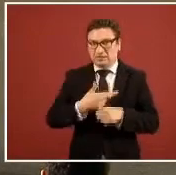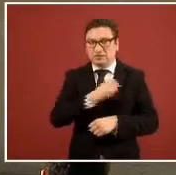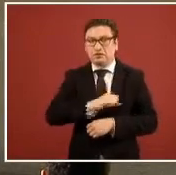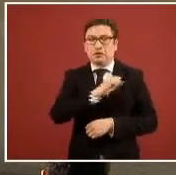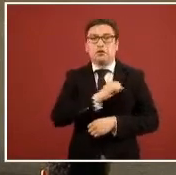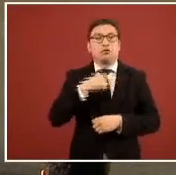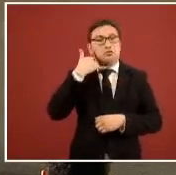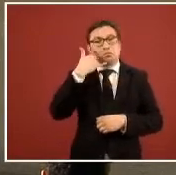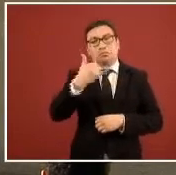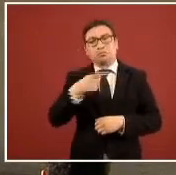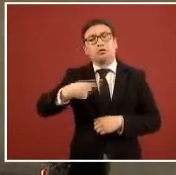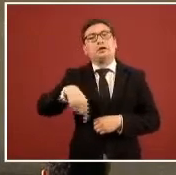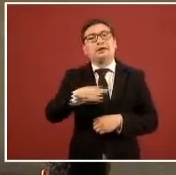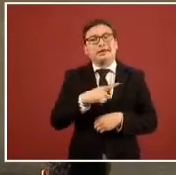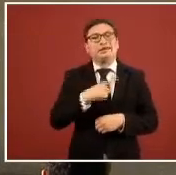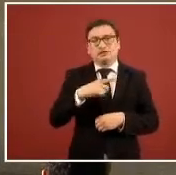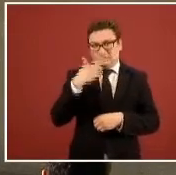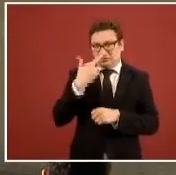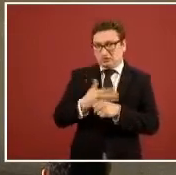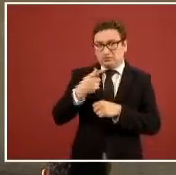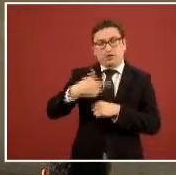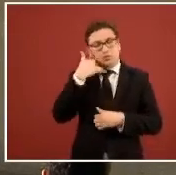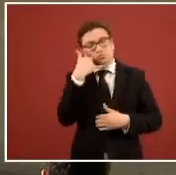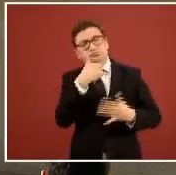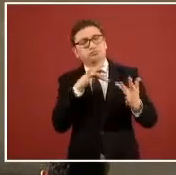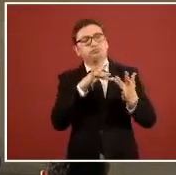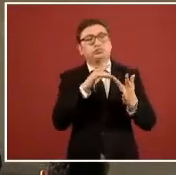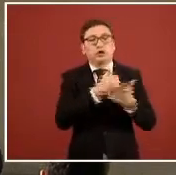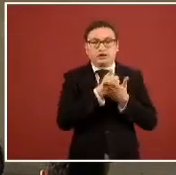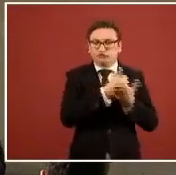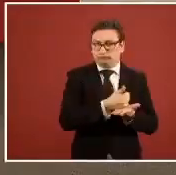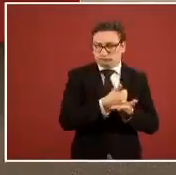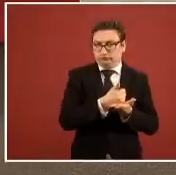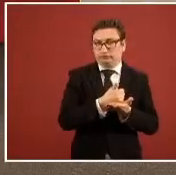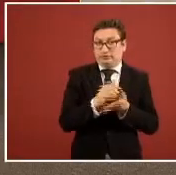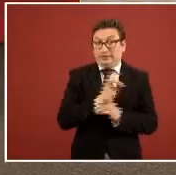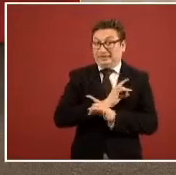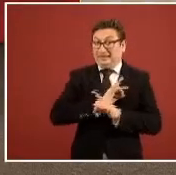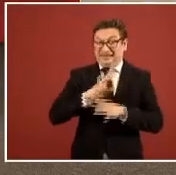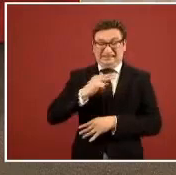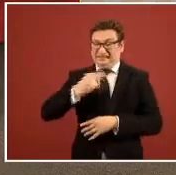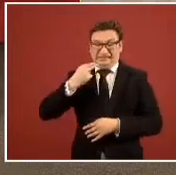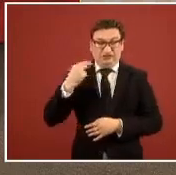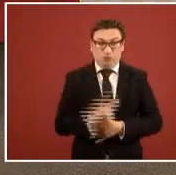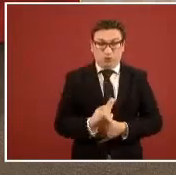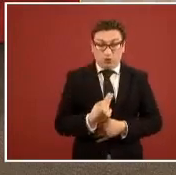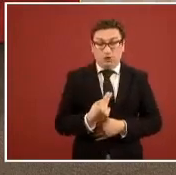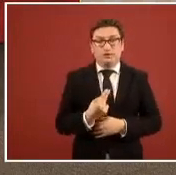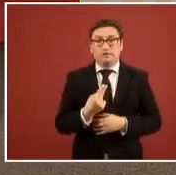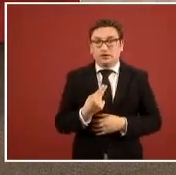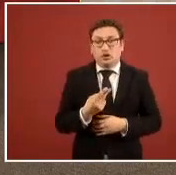ahí hay personal entrenado para darles asistencia. Si presentaran una urgencia,